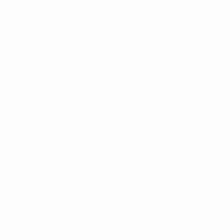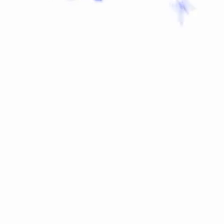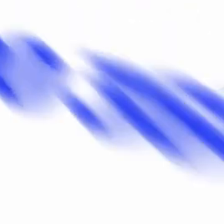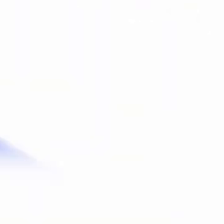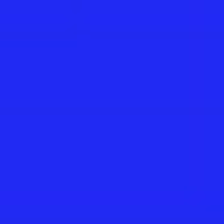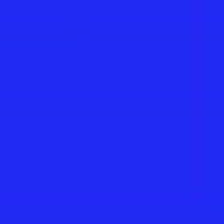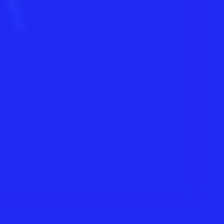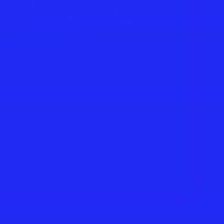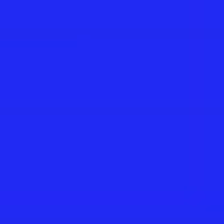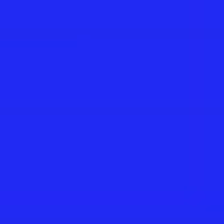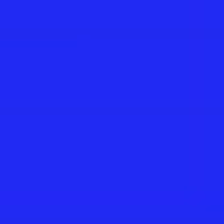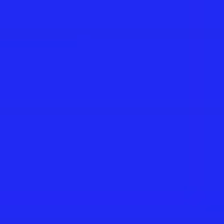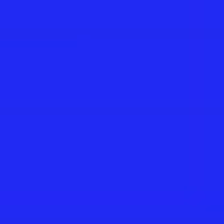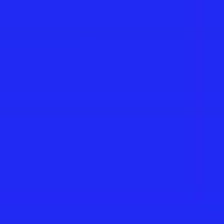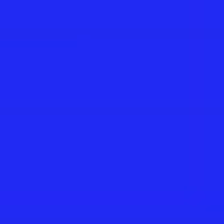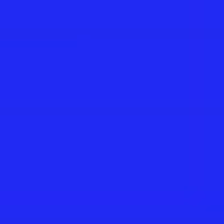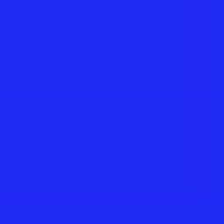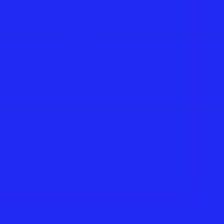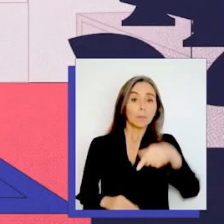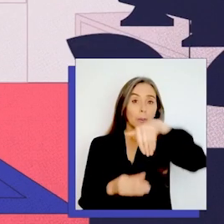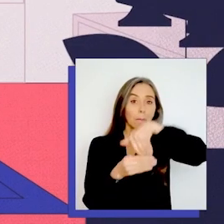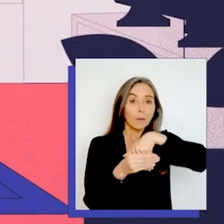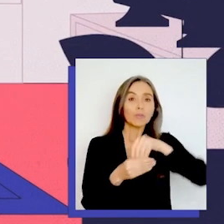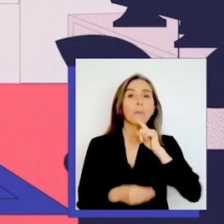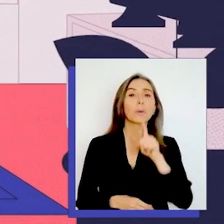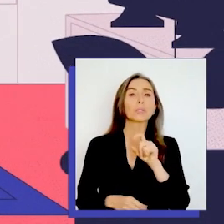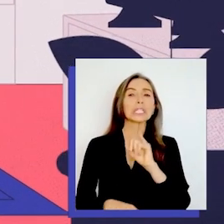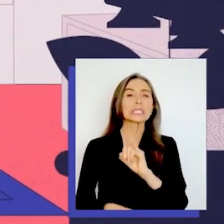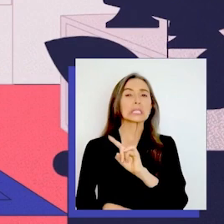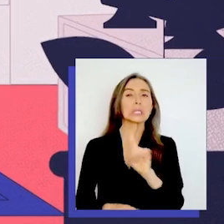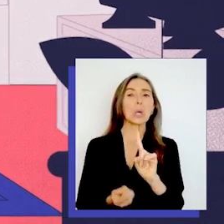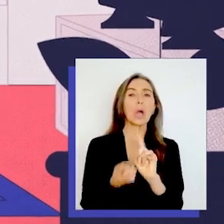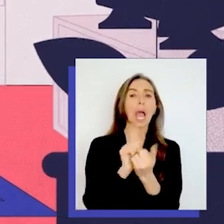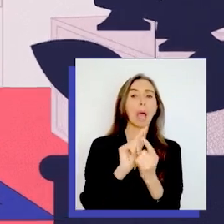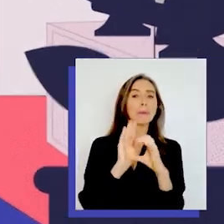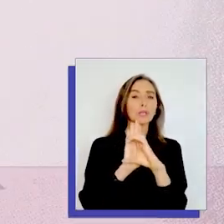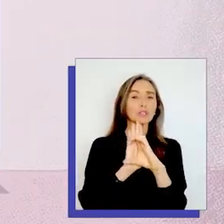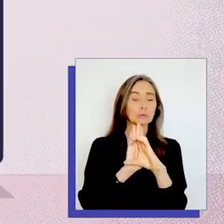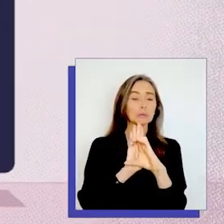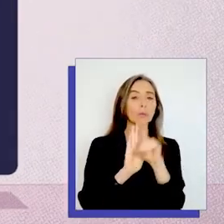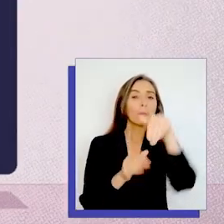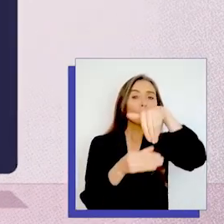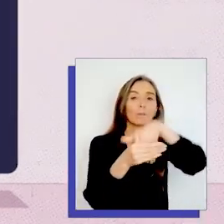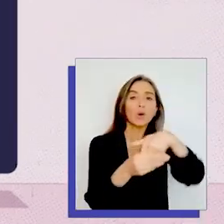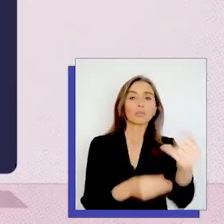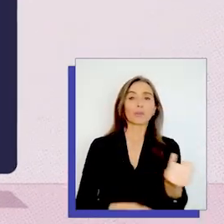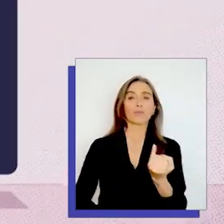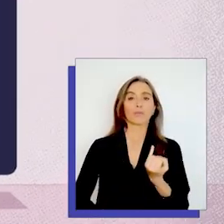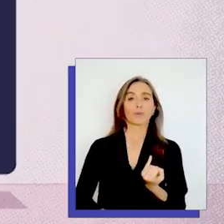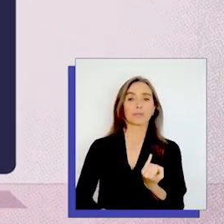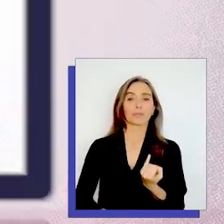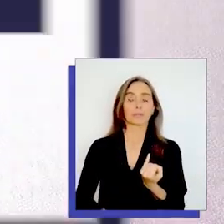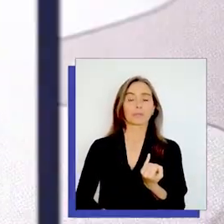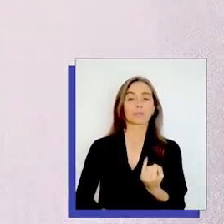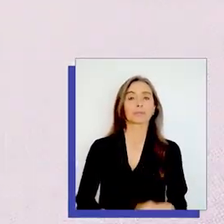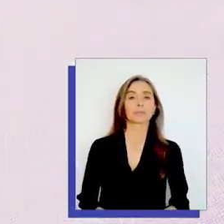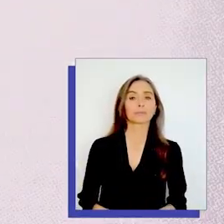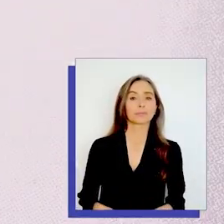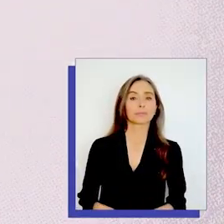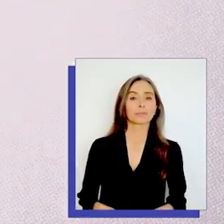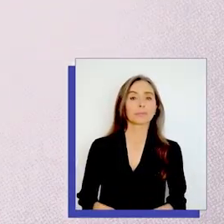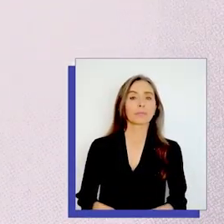800-360-131. Entel, contigo en todas. En este plebiscito constitucional, vota informado. Los